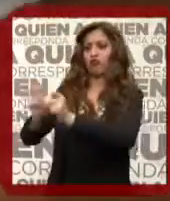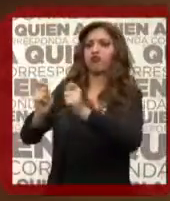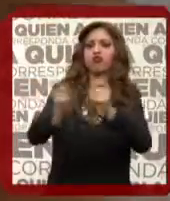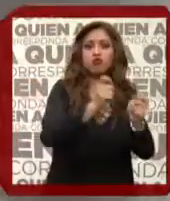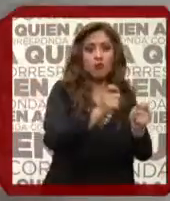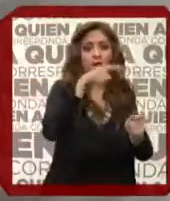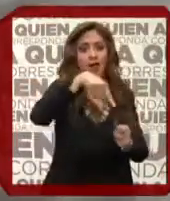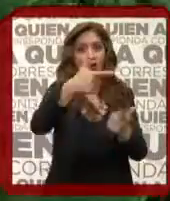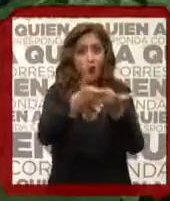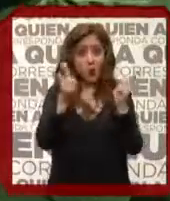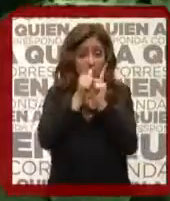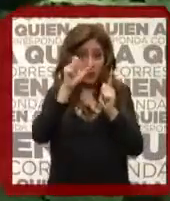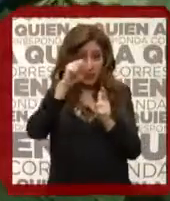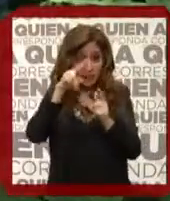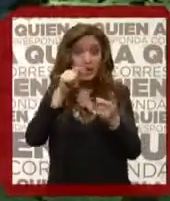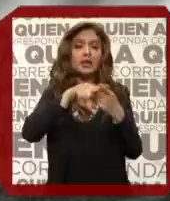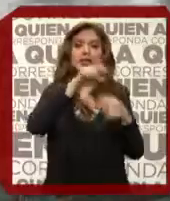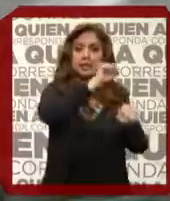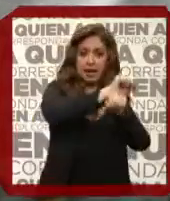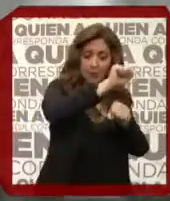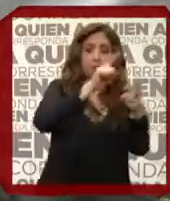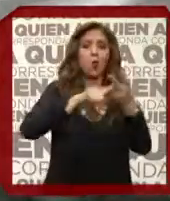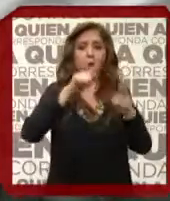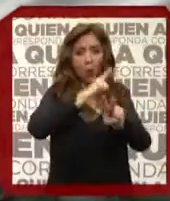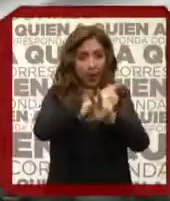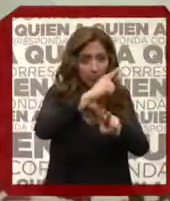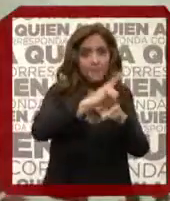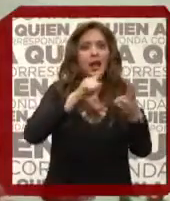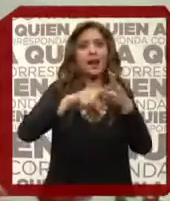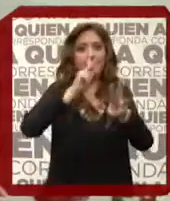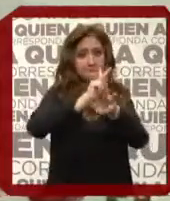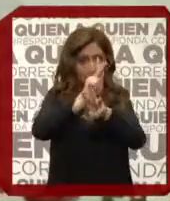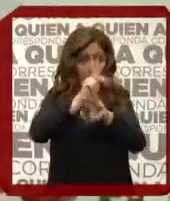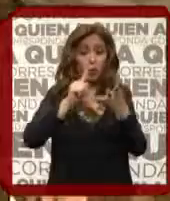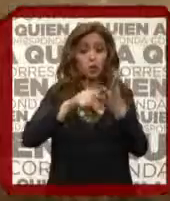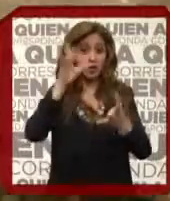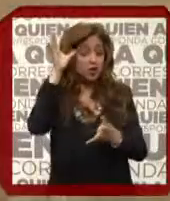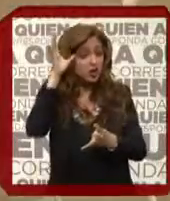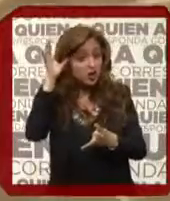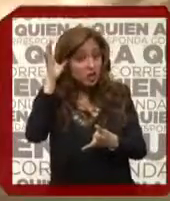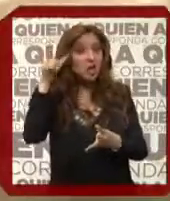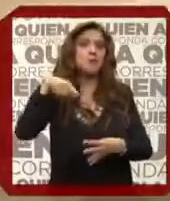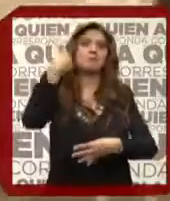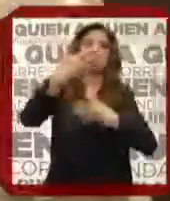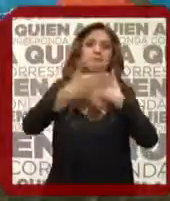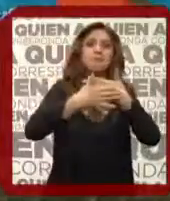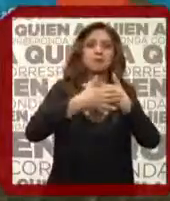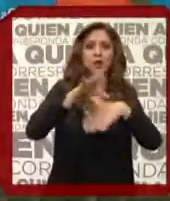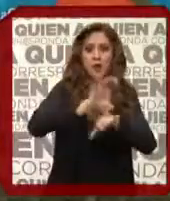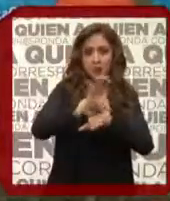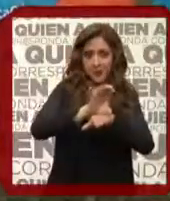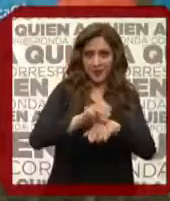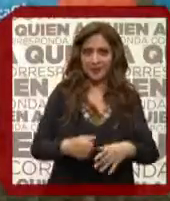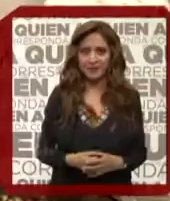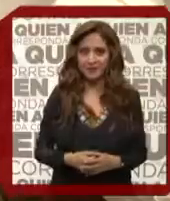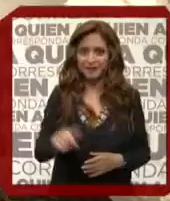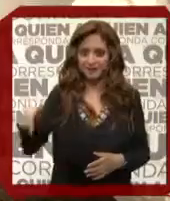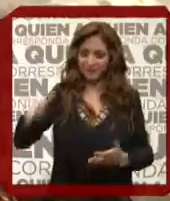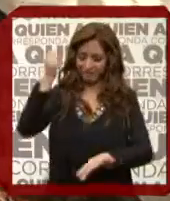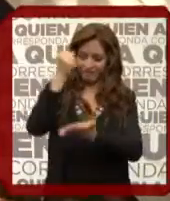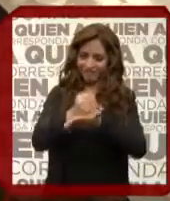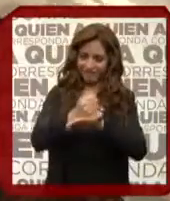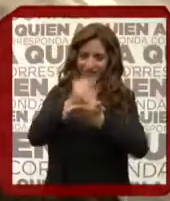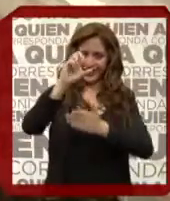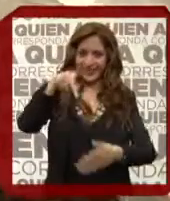de Grupo Salinas en El Salvador, Guatemala, Perú, China y próximamente Colombia. Para Quien